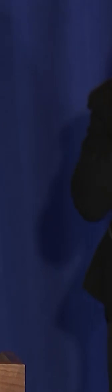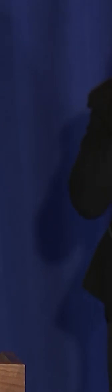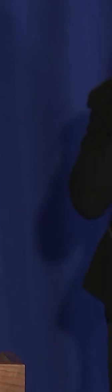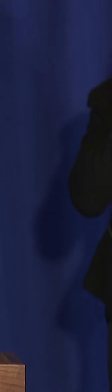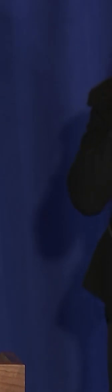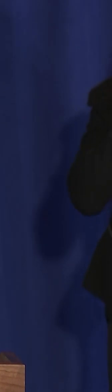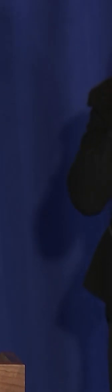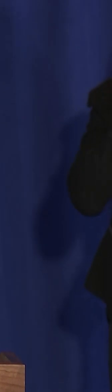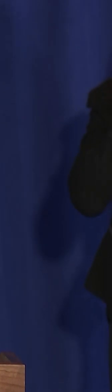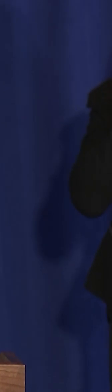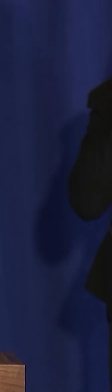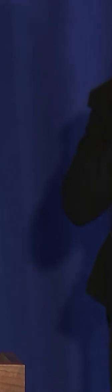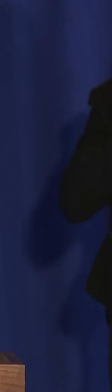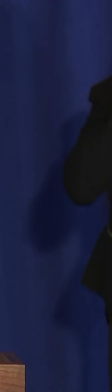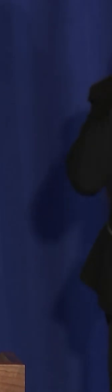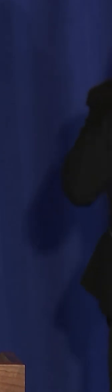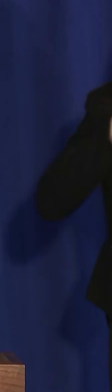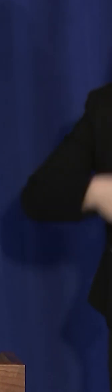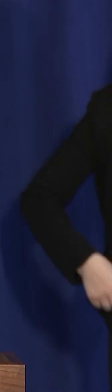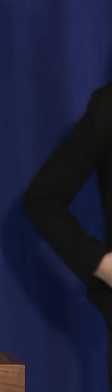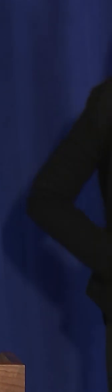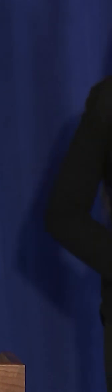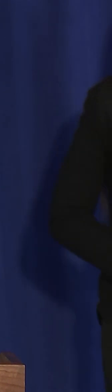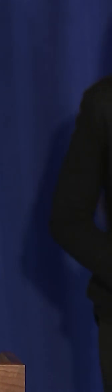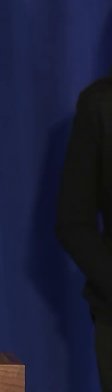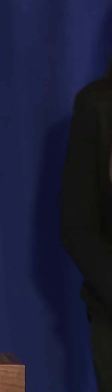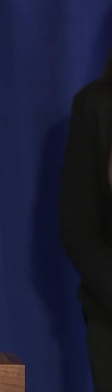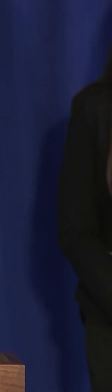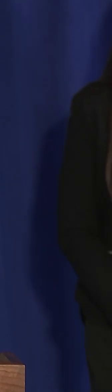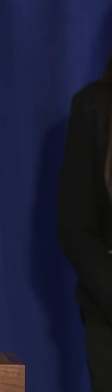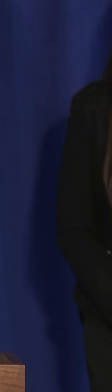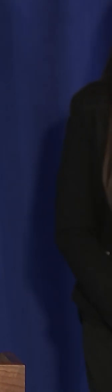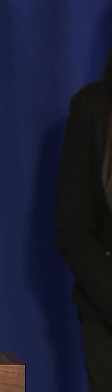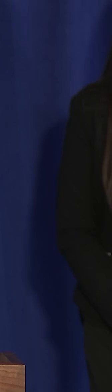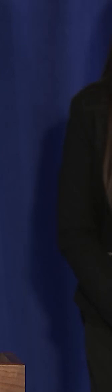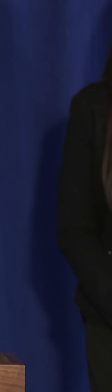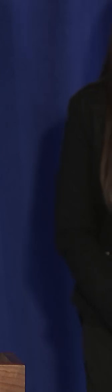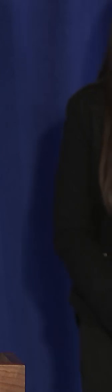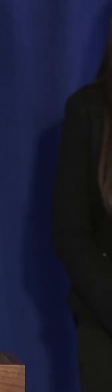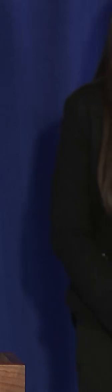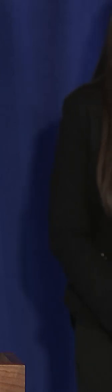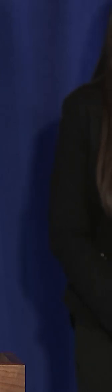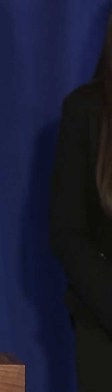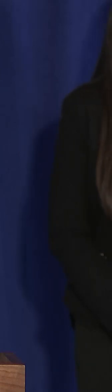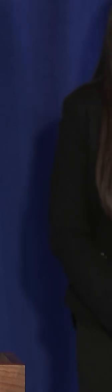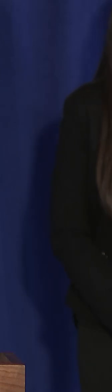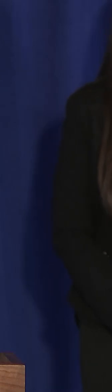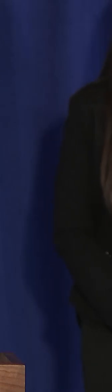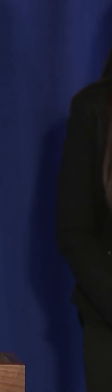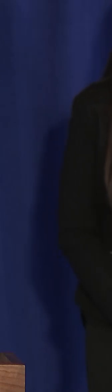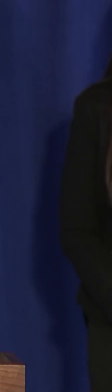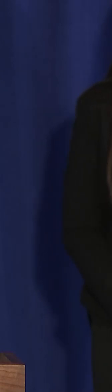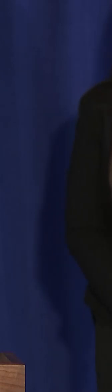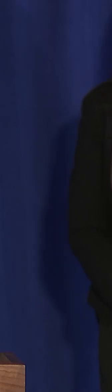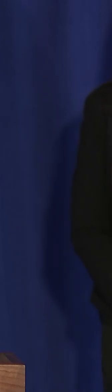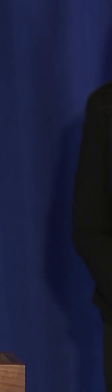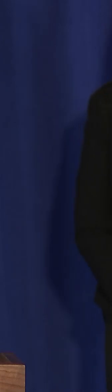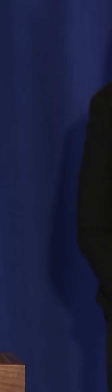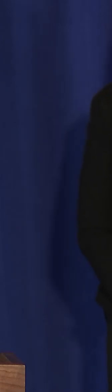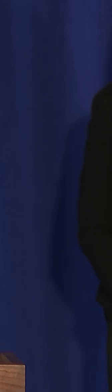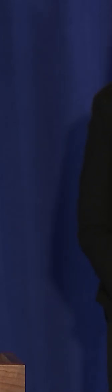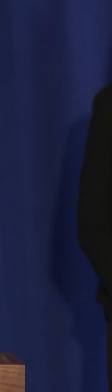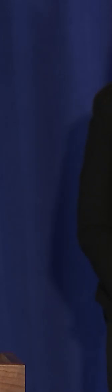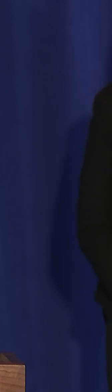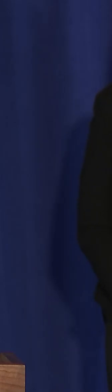Chicago. Y hoy les estaremos brindando actualizaciones de los datos de COVID-19 del Departamento de Salud Pública